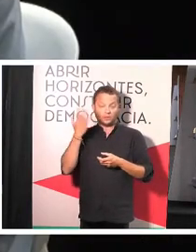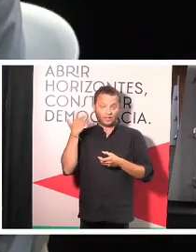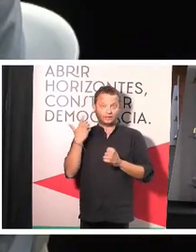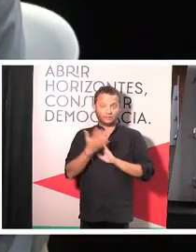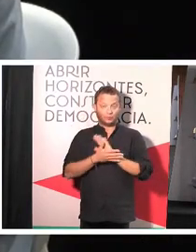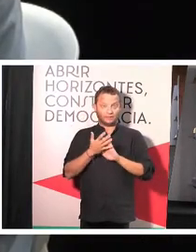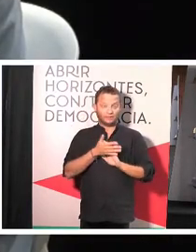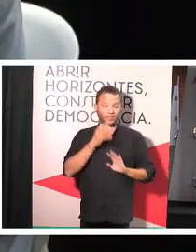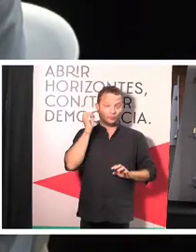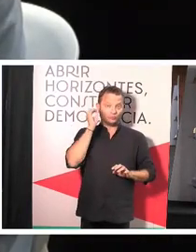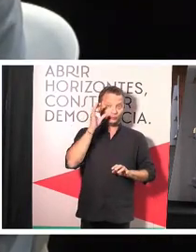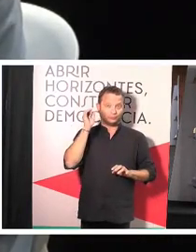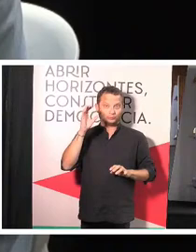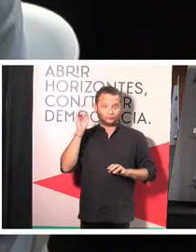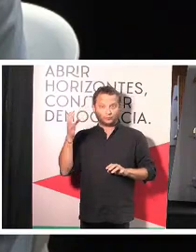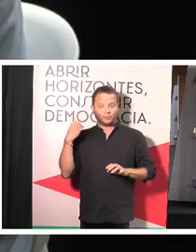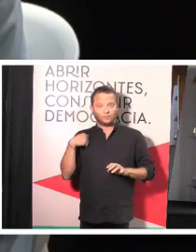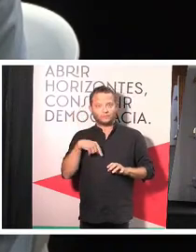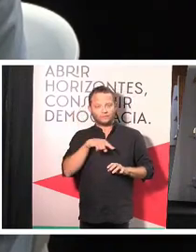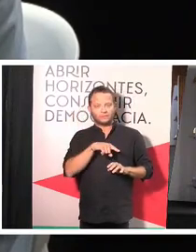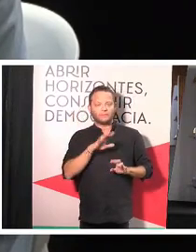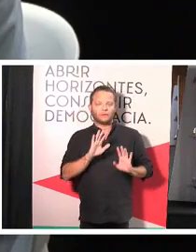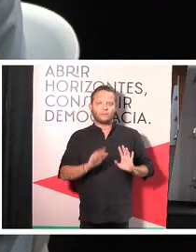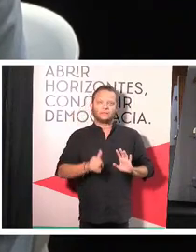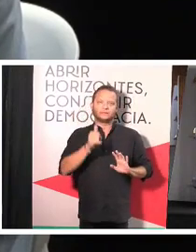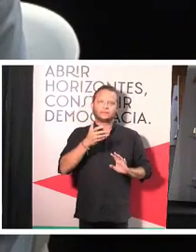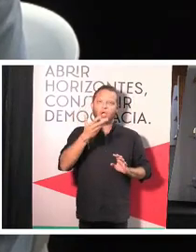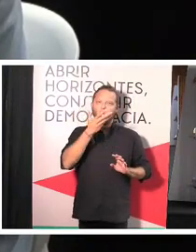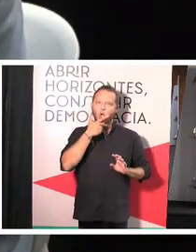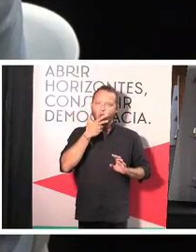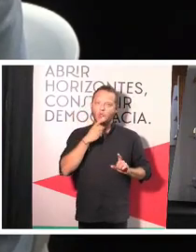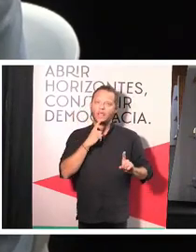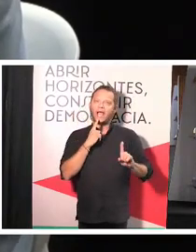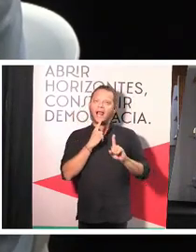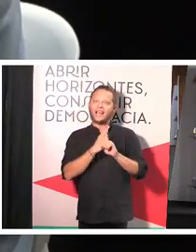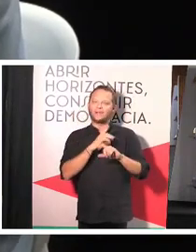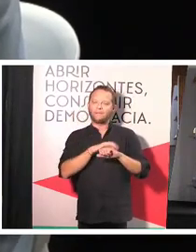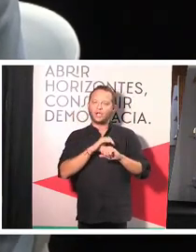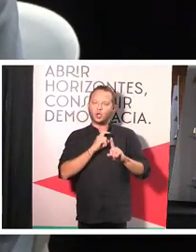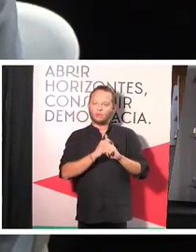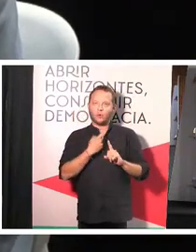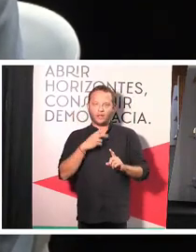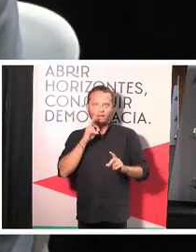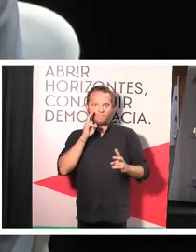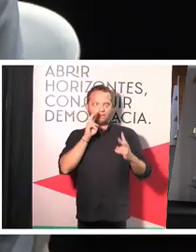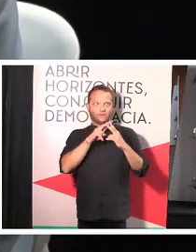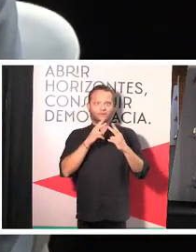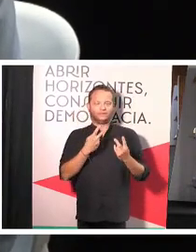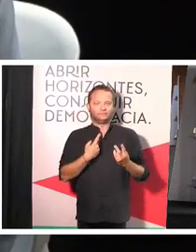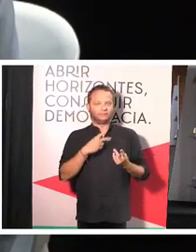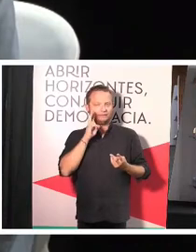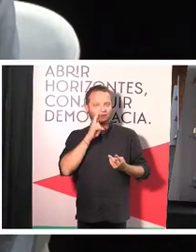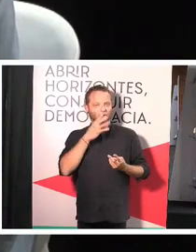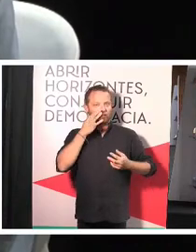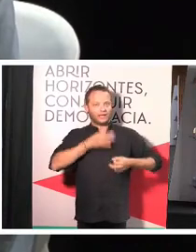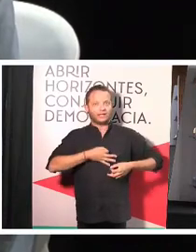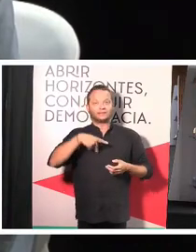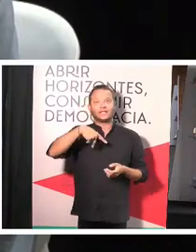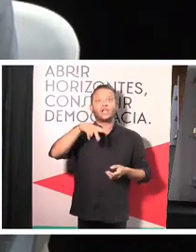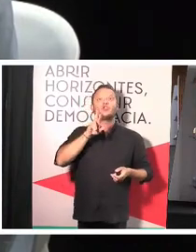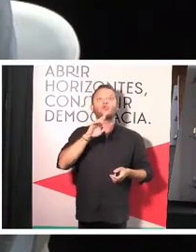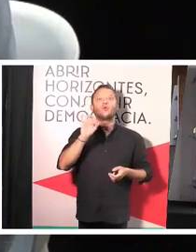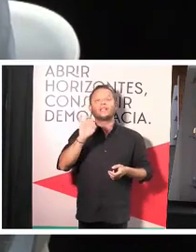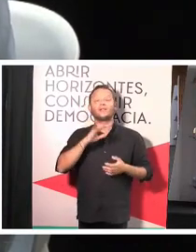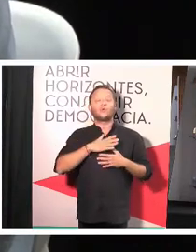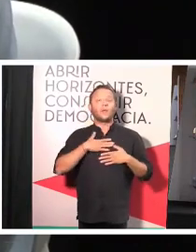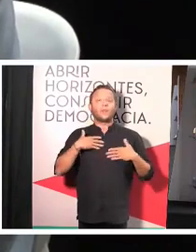anteriores ponentes, pero digamos que conoce al enemigo porque le ha mirado a los ojos de frente, ¿no? Así que, Nuri, cuando